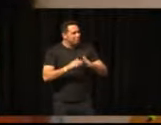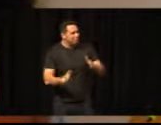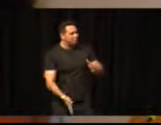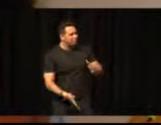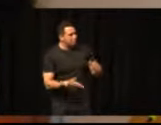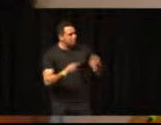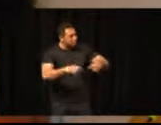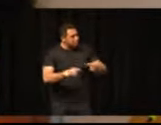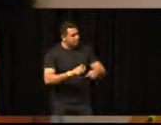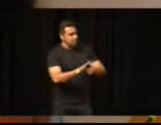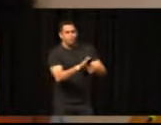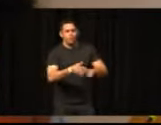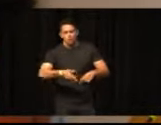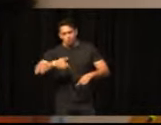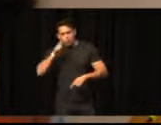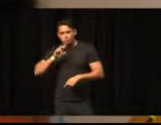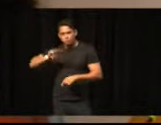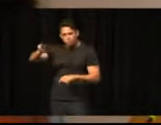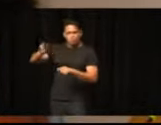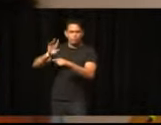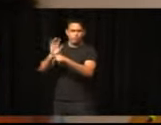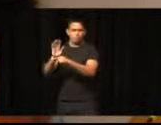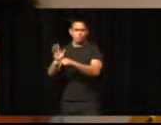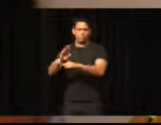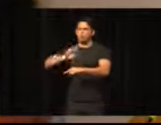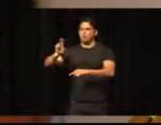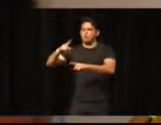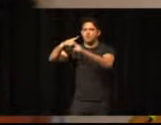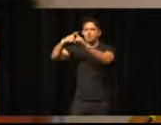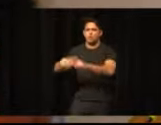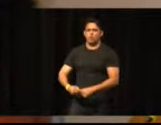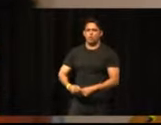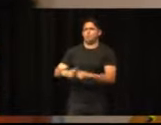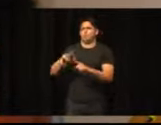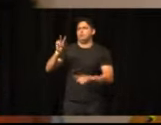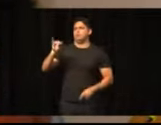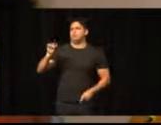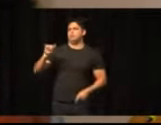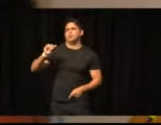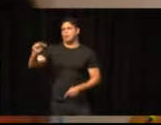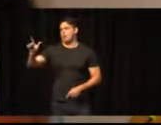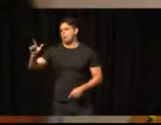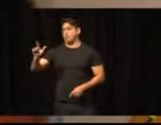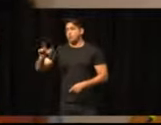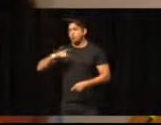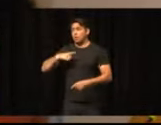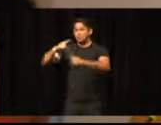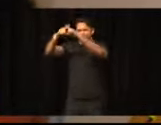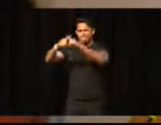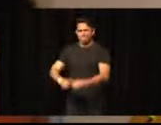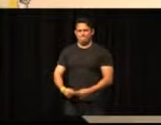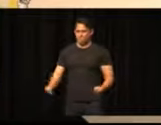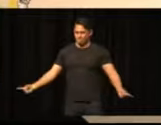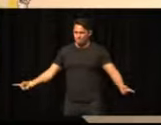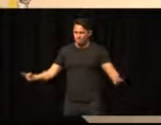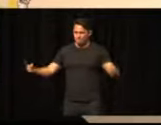a una discusión, antes de ayer, una película que se llamaba Copa Vidigal, que es un torneo de fútbol que fue